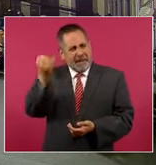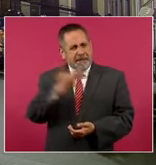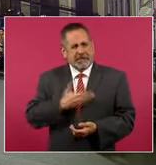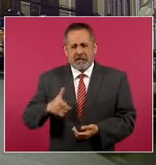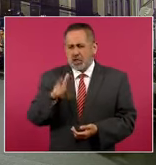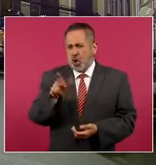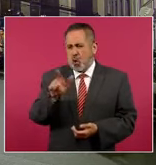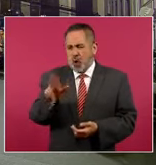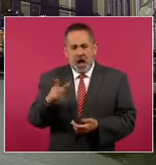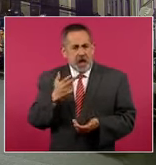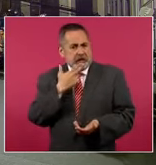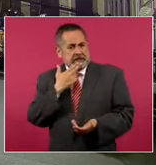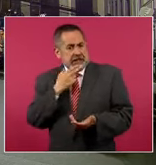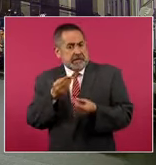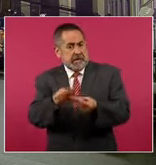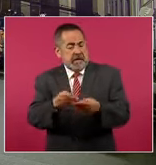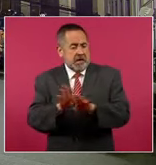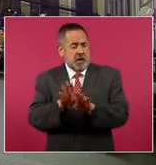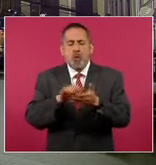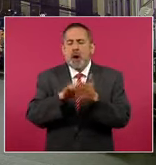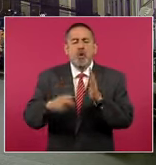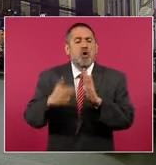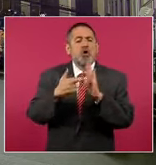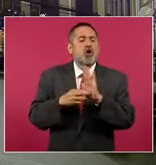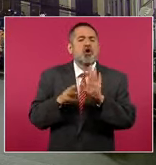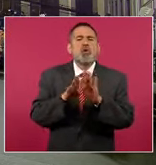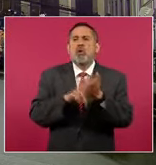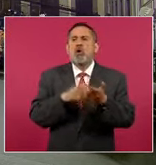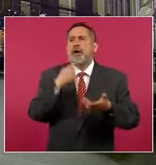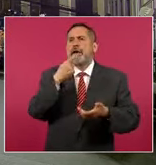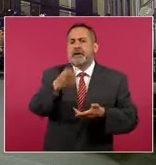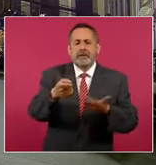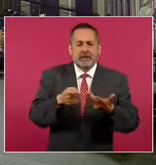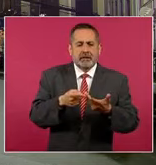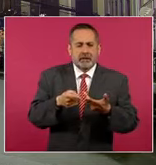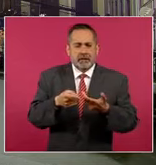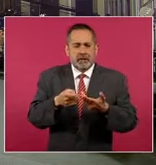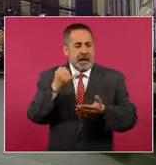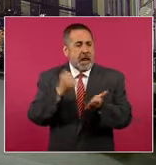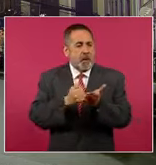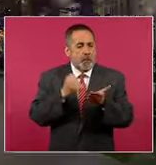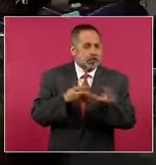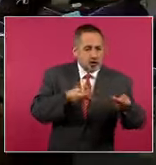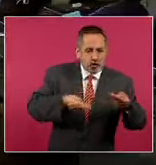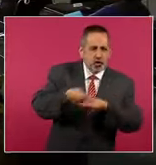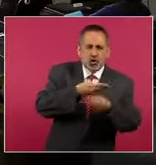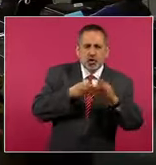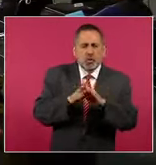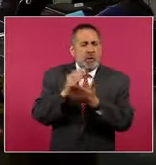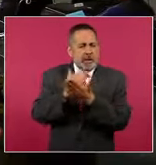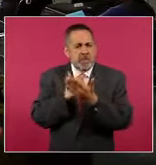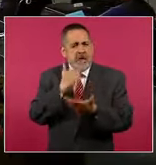para esto? Por ejemplo, para esta medida que plantea o que planteará de sustitución de importaciones en el continente.